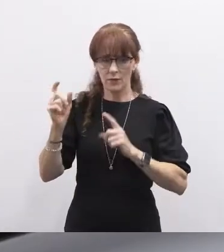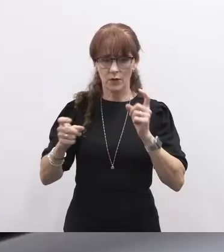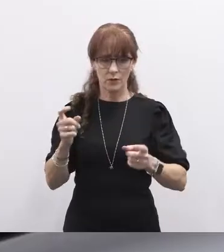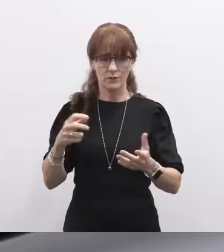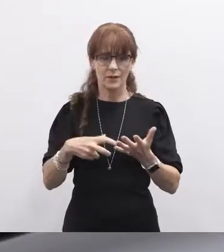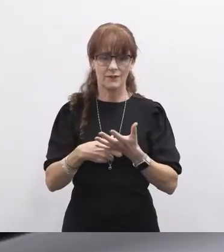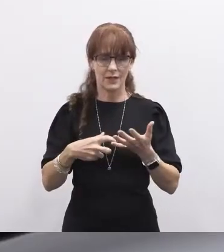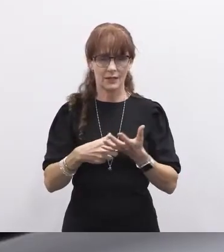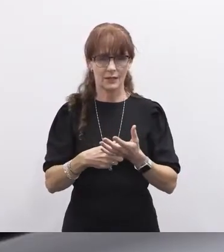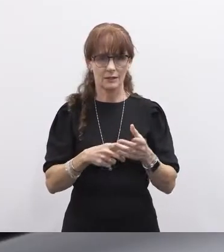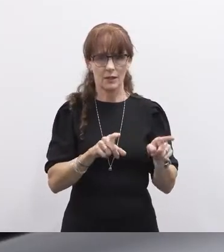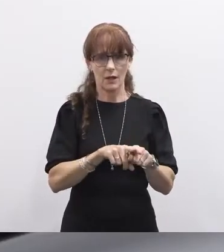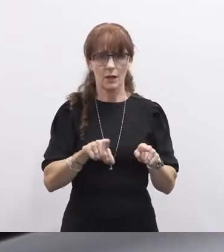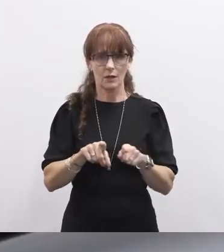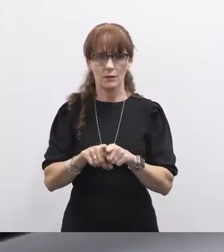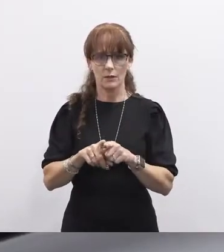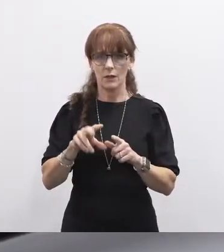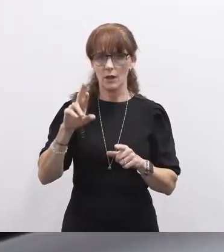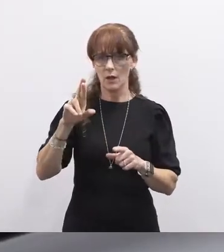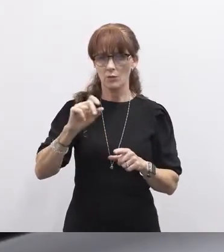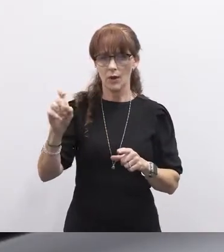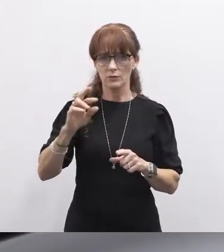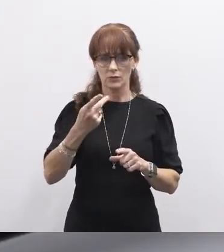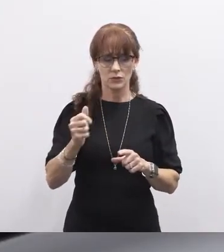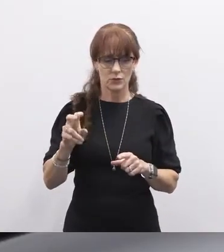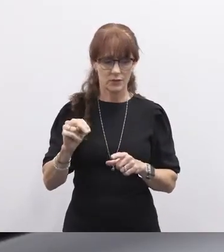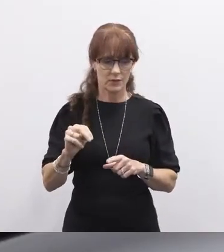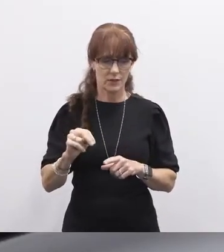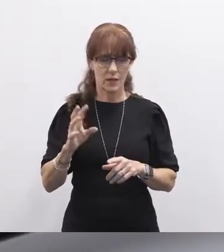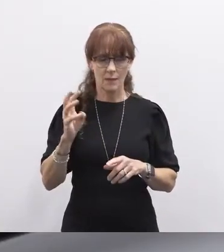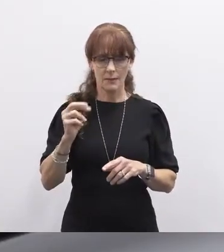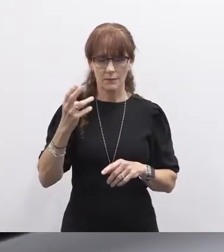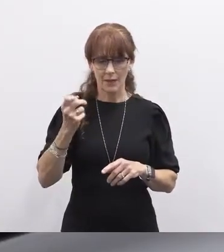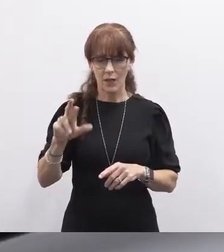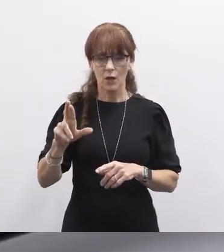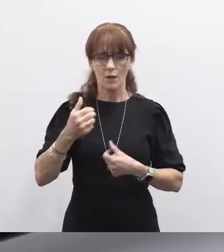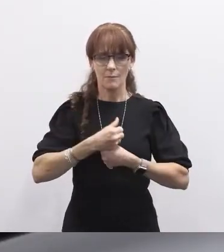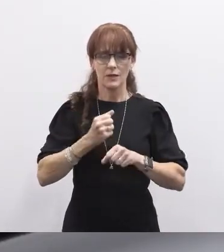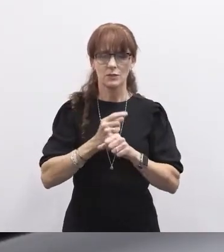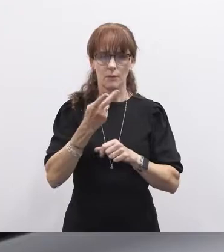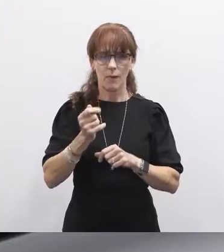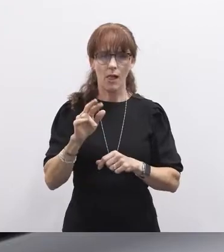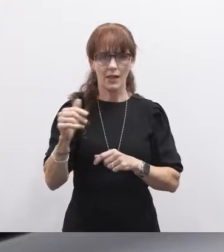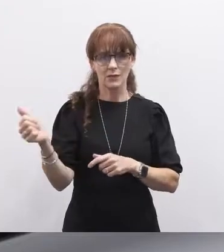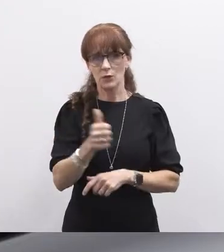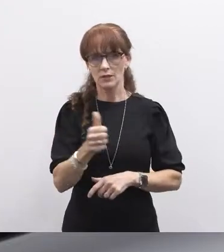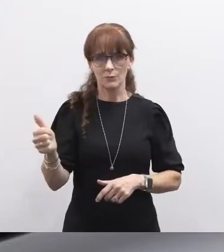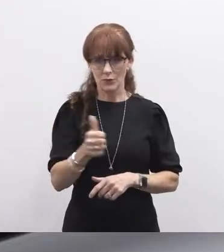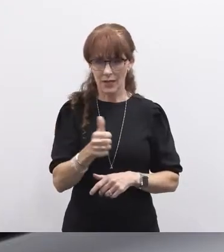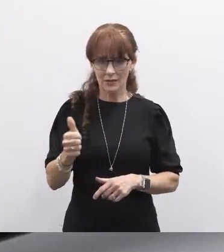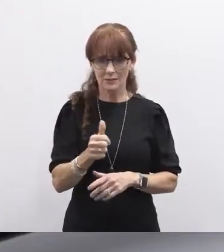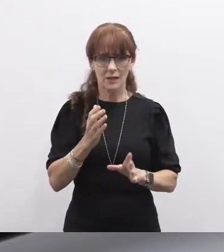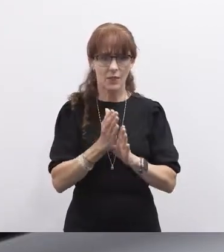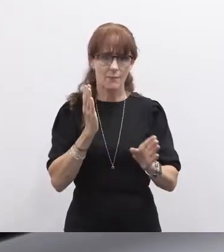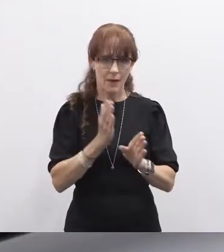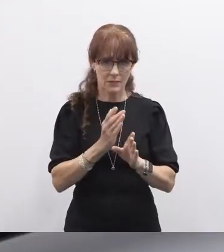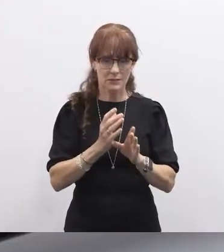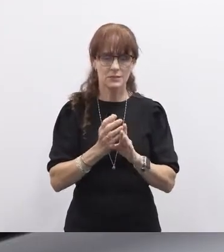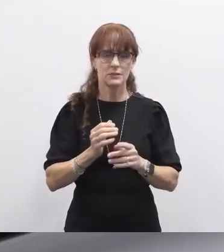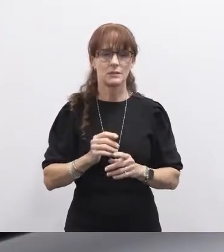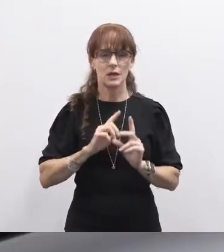Señora Kerr, gracias por su donación de boletos junto con Rex Scherzer, Al Austin, señor Miller, que los estudiantes